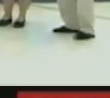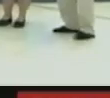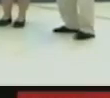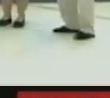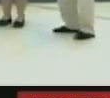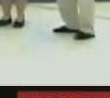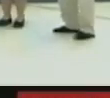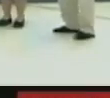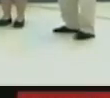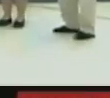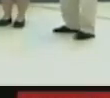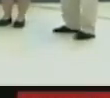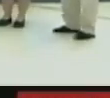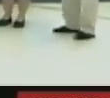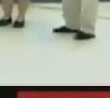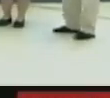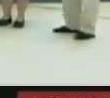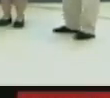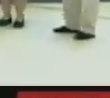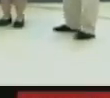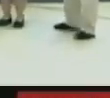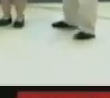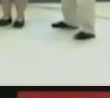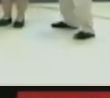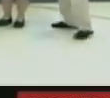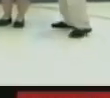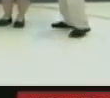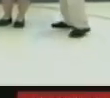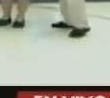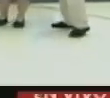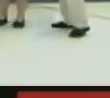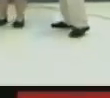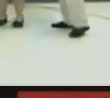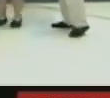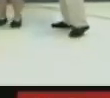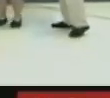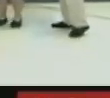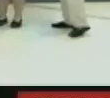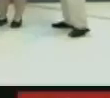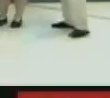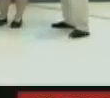oído yo. Dime Carayaca, ¿quién te bautizó?